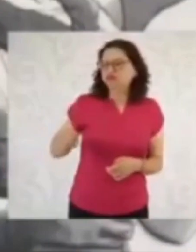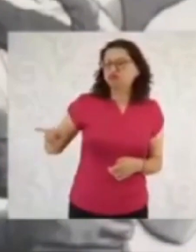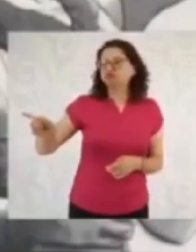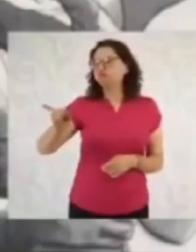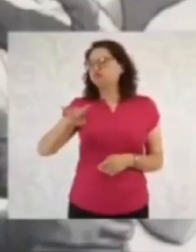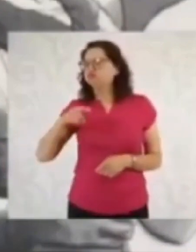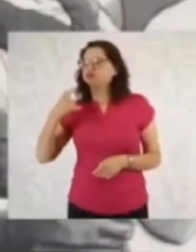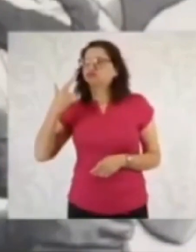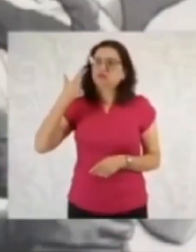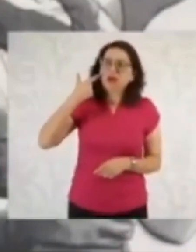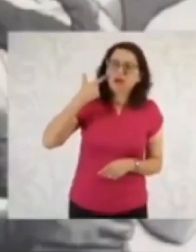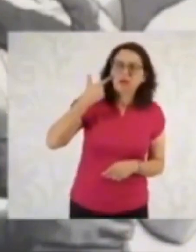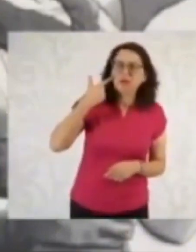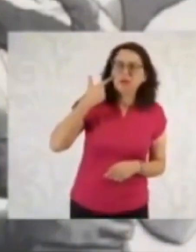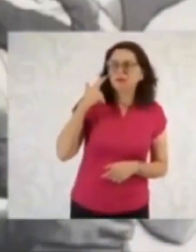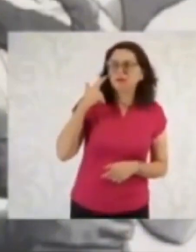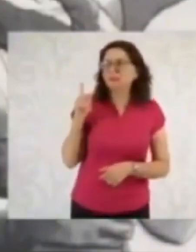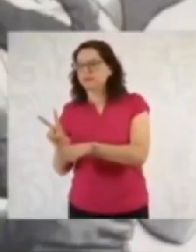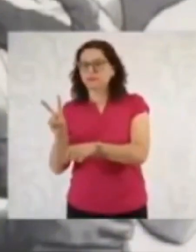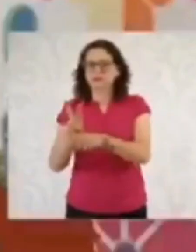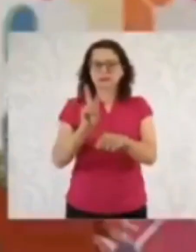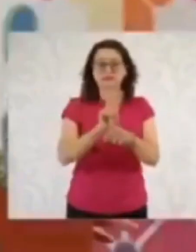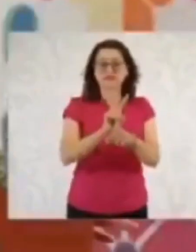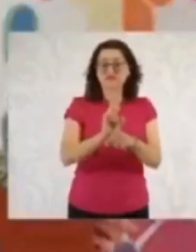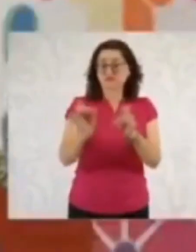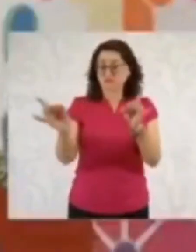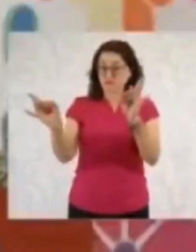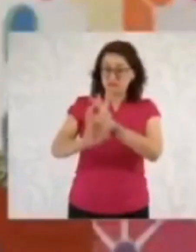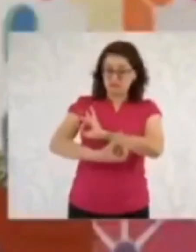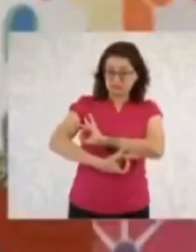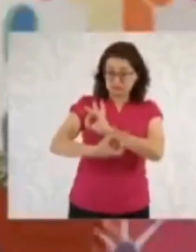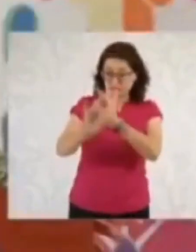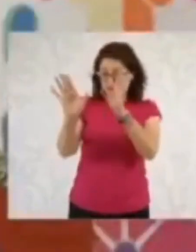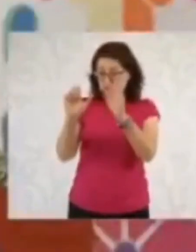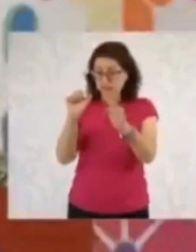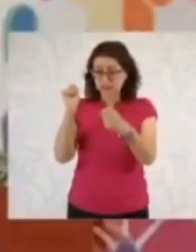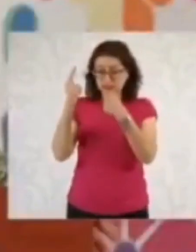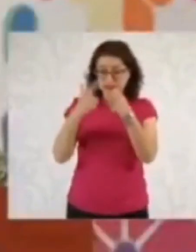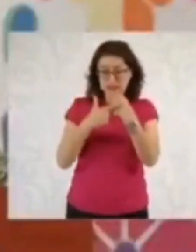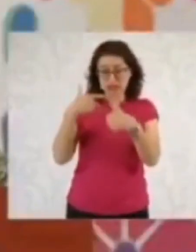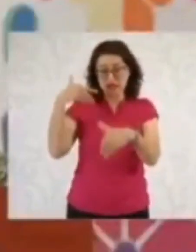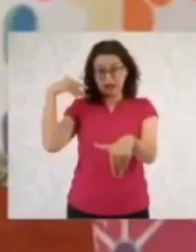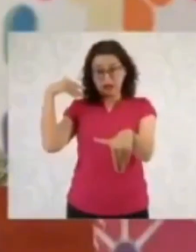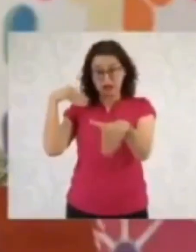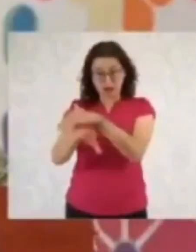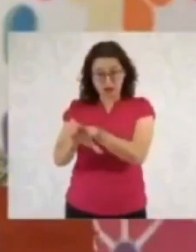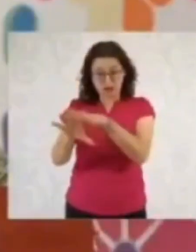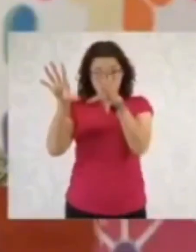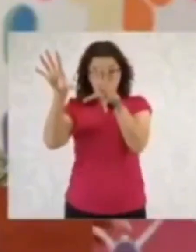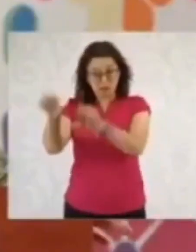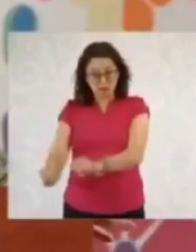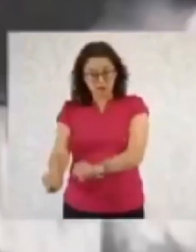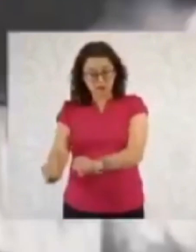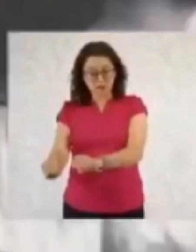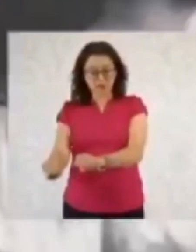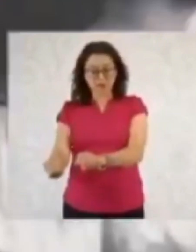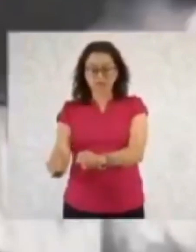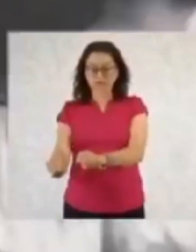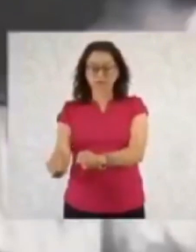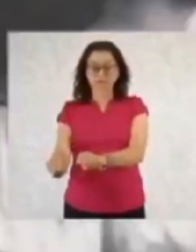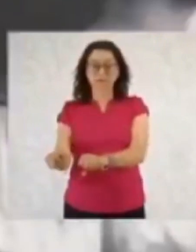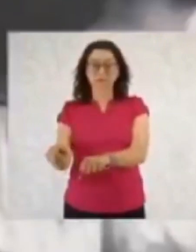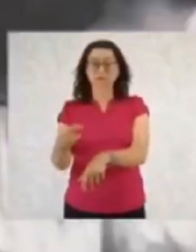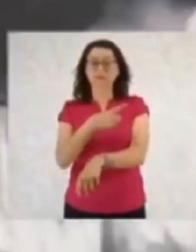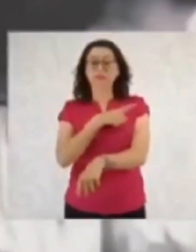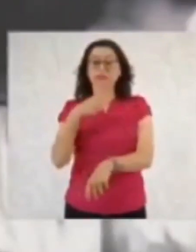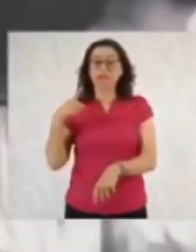necesidad de actuar en algún tipo de cateo, desalojos, etcétera, únicamente será